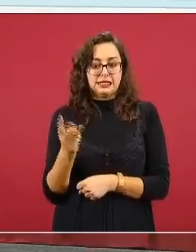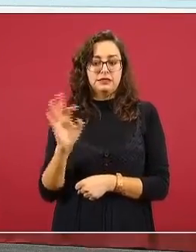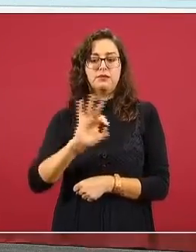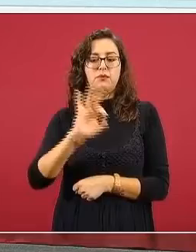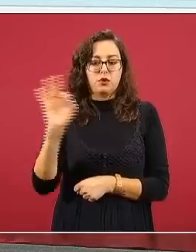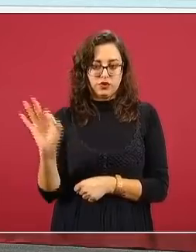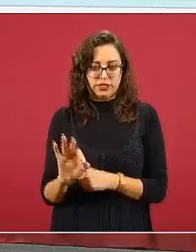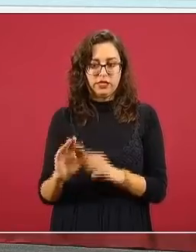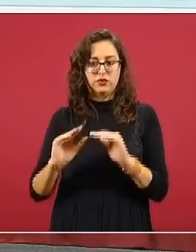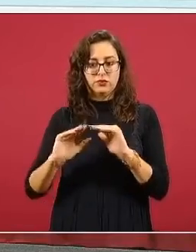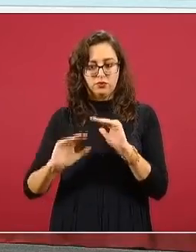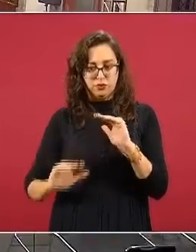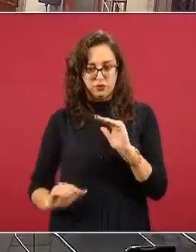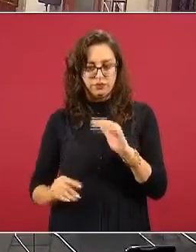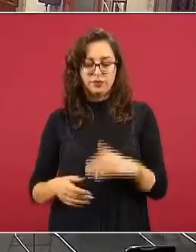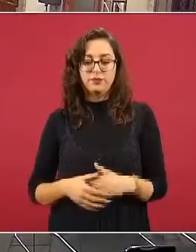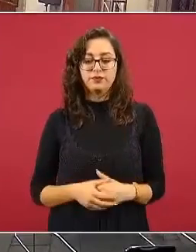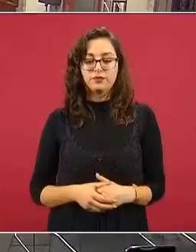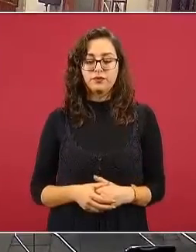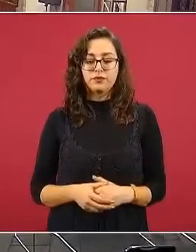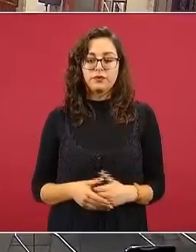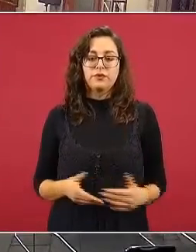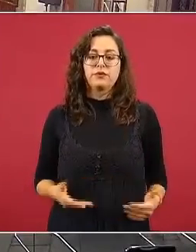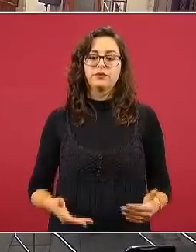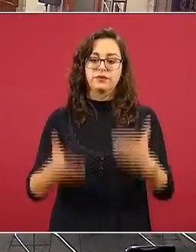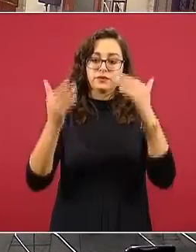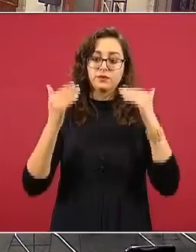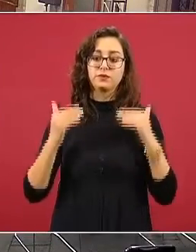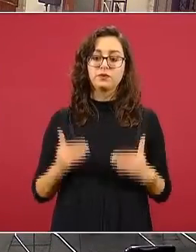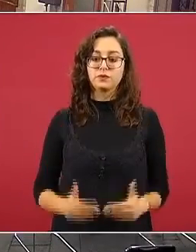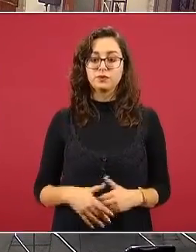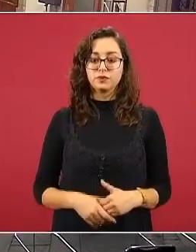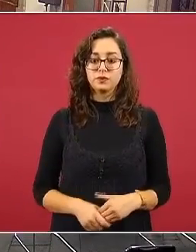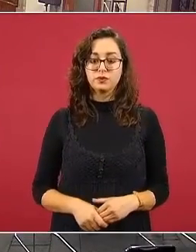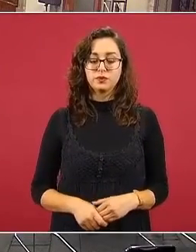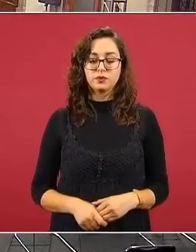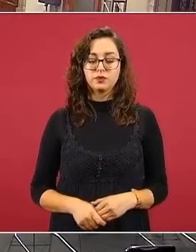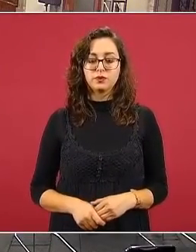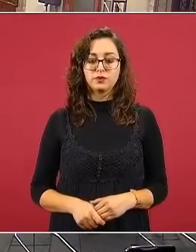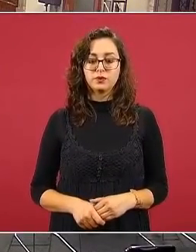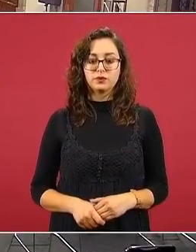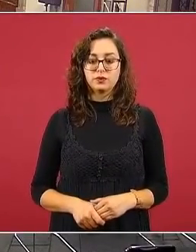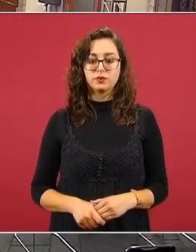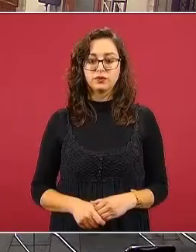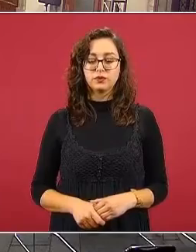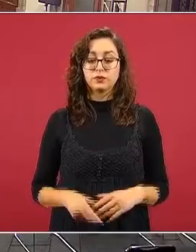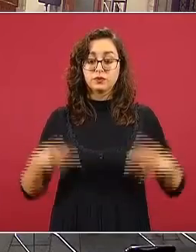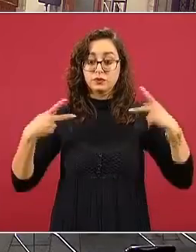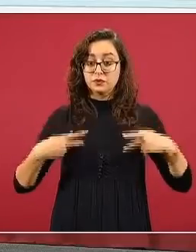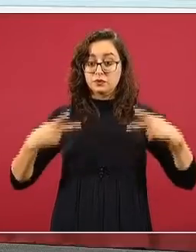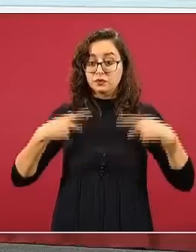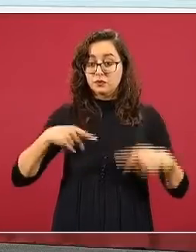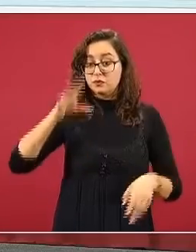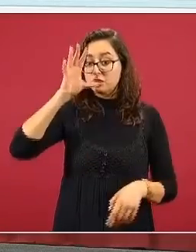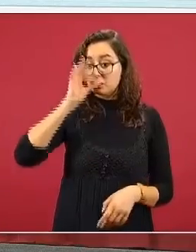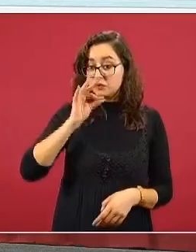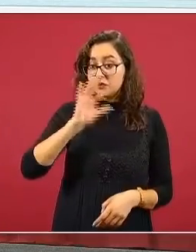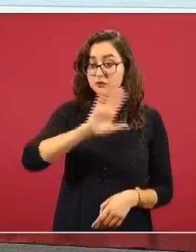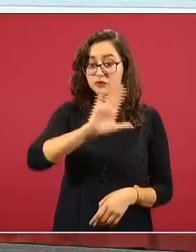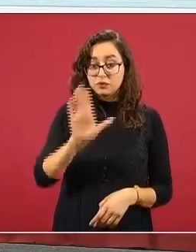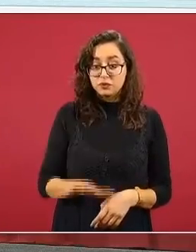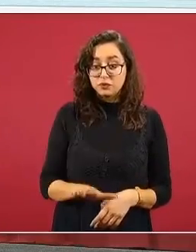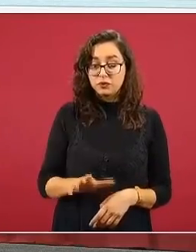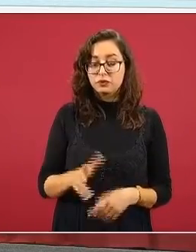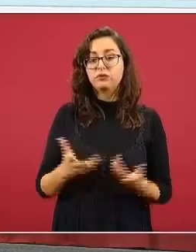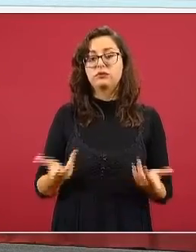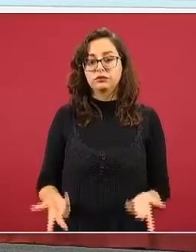casos activos. Veamos la siguiente diapositiva, el enfoque de la mortalidad. Aquí continuamos con